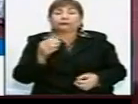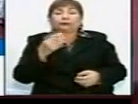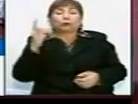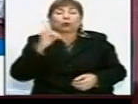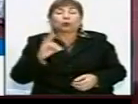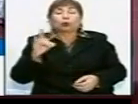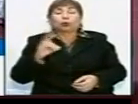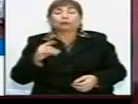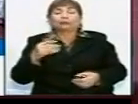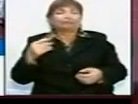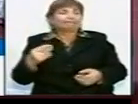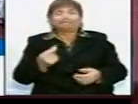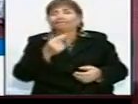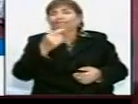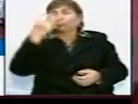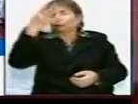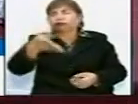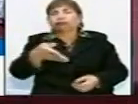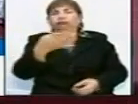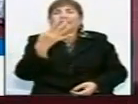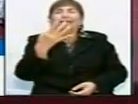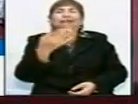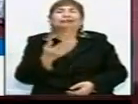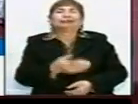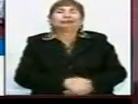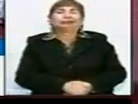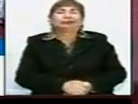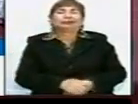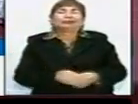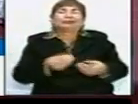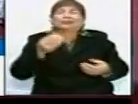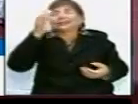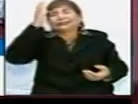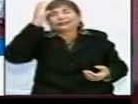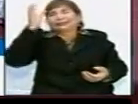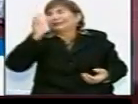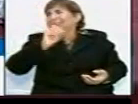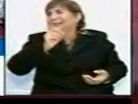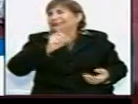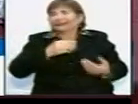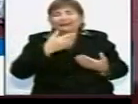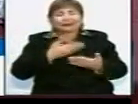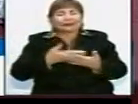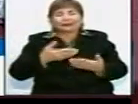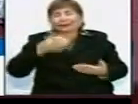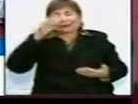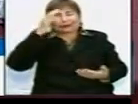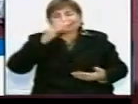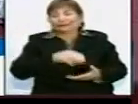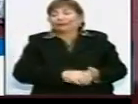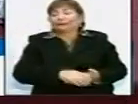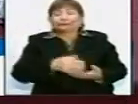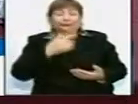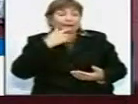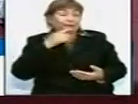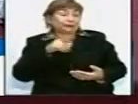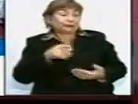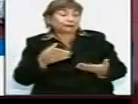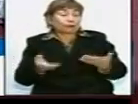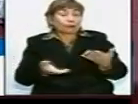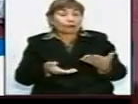inmediatamente se dispara a nivel 4 porque ellos no están en capacidad y la población no puede esperar y tenemos que existir